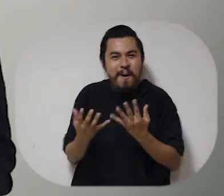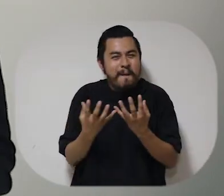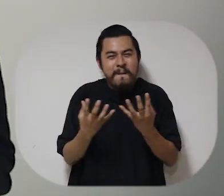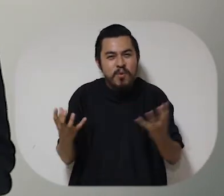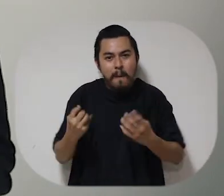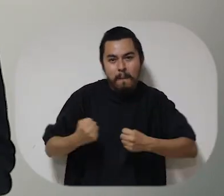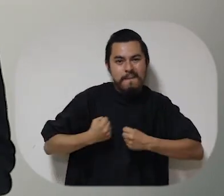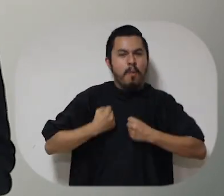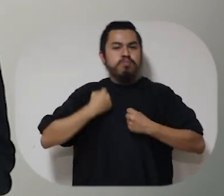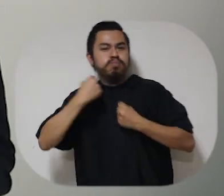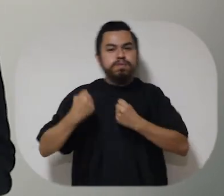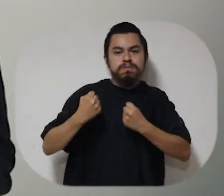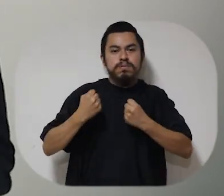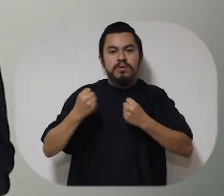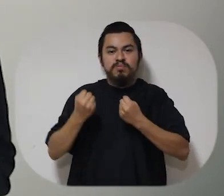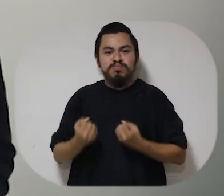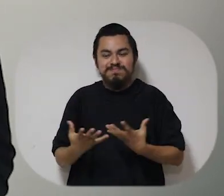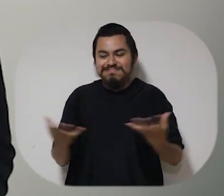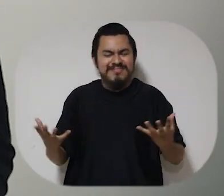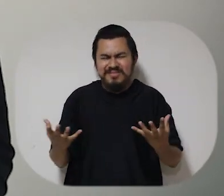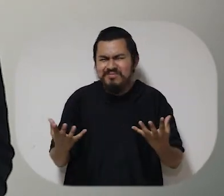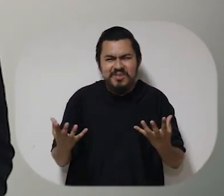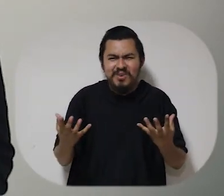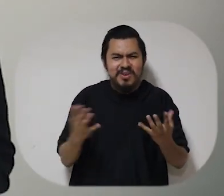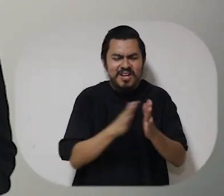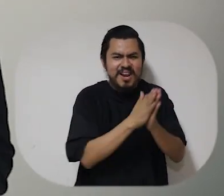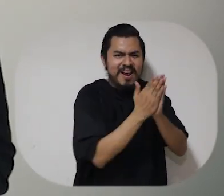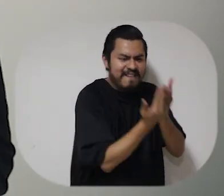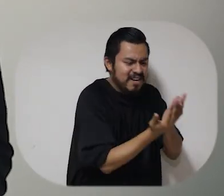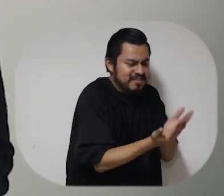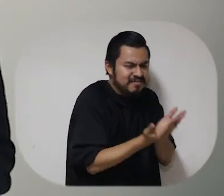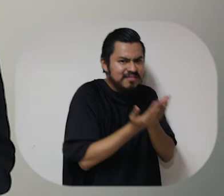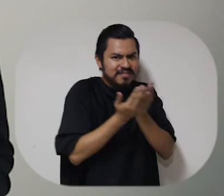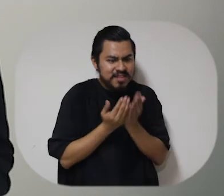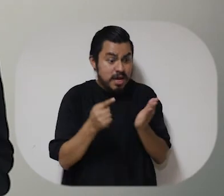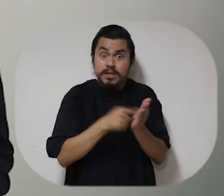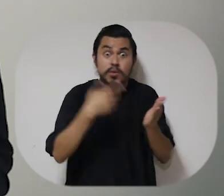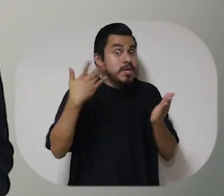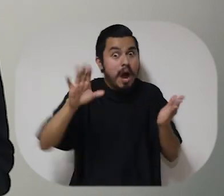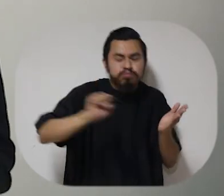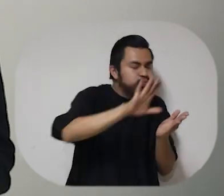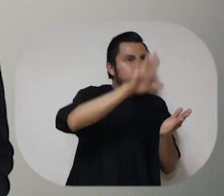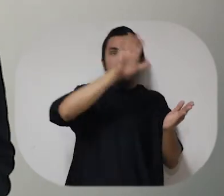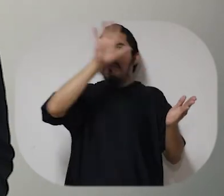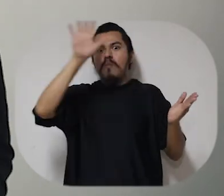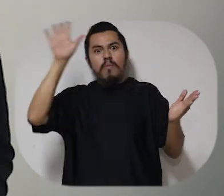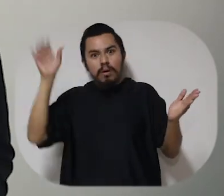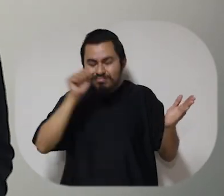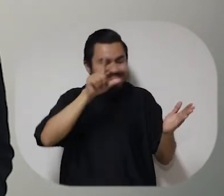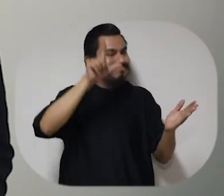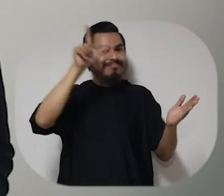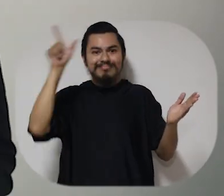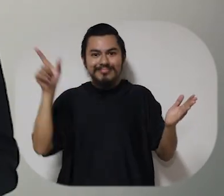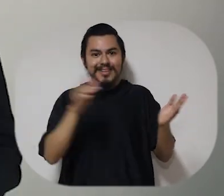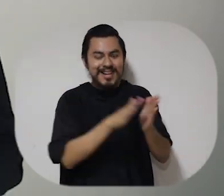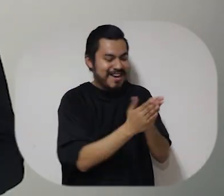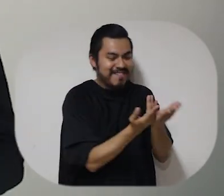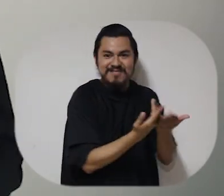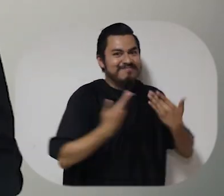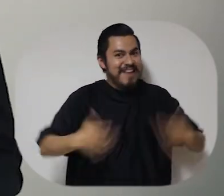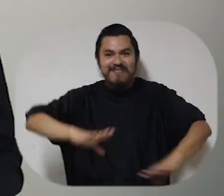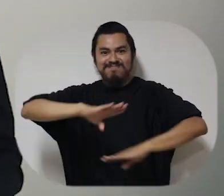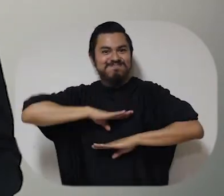o muchos tipos de poder, el hecho de que Dios nos haya dado la Biblia en sí es algo sorprendente. Es decir, la Biblia en sí